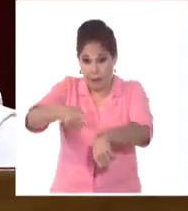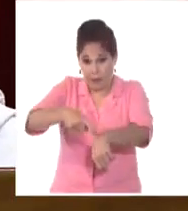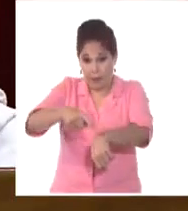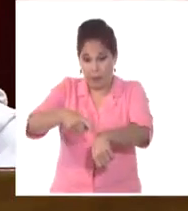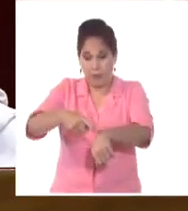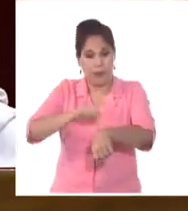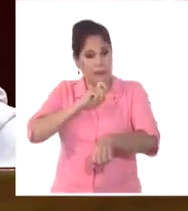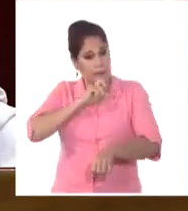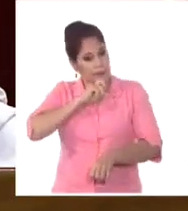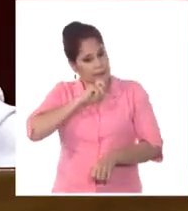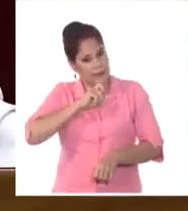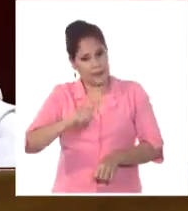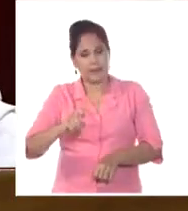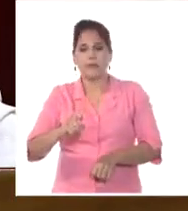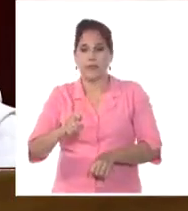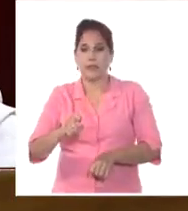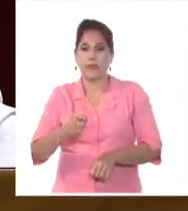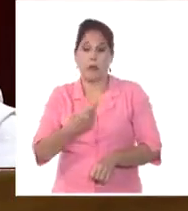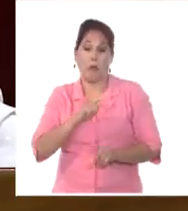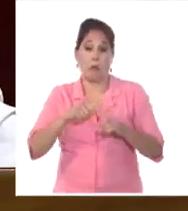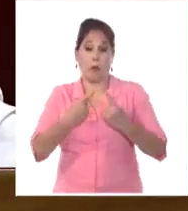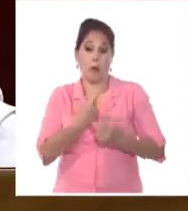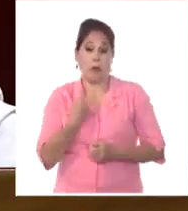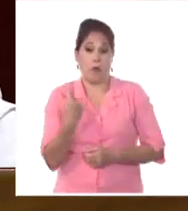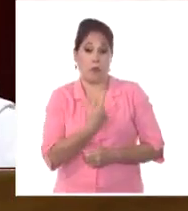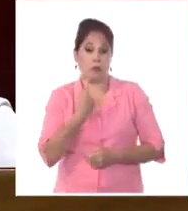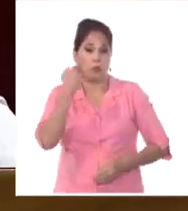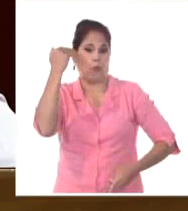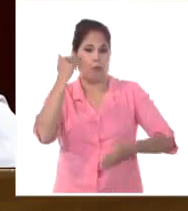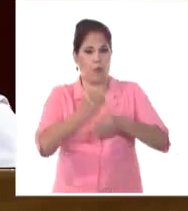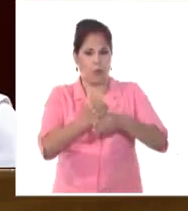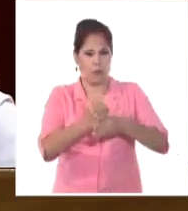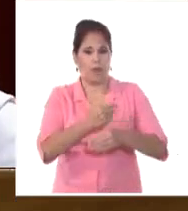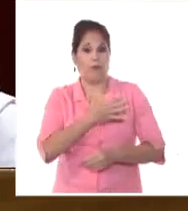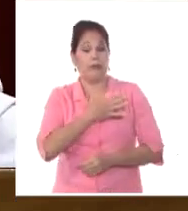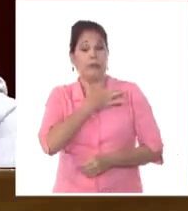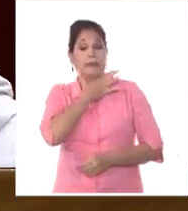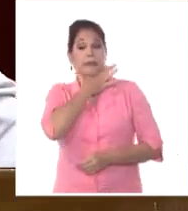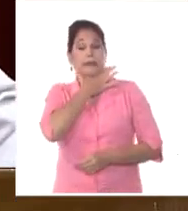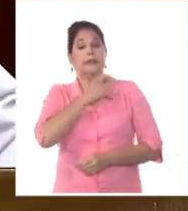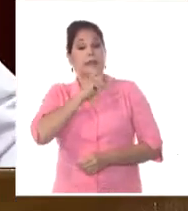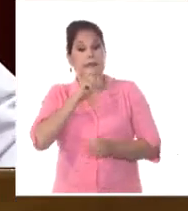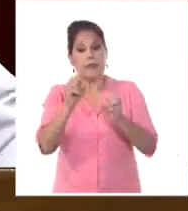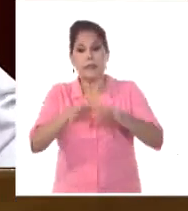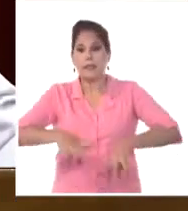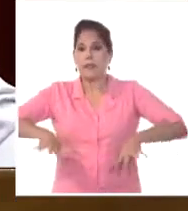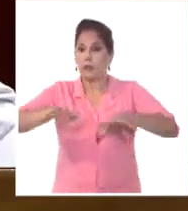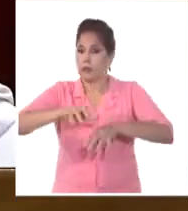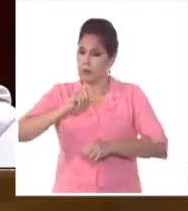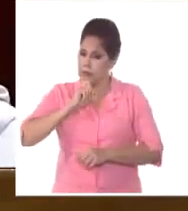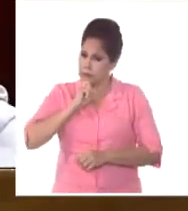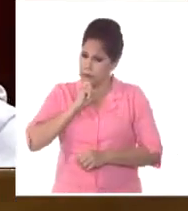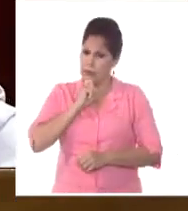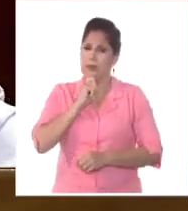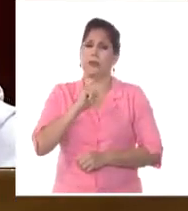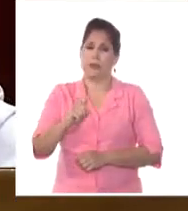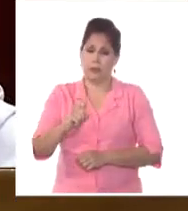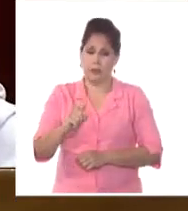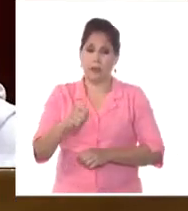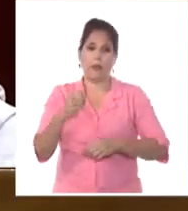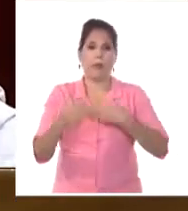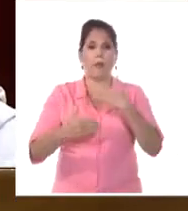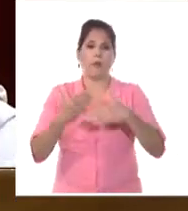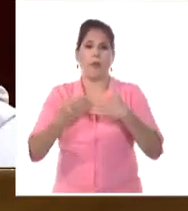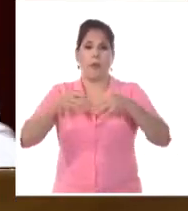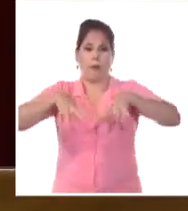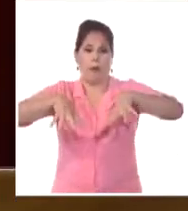vuelven comunes en un país bloqueado de manera recrudecida, en que se viven situaciones muy adversas como la crisis de la